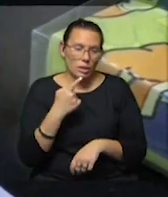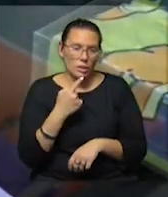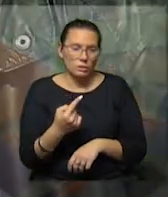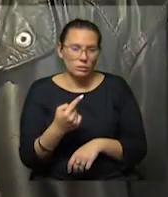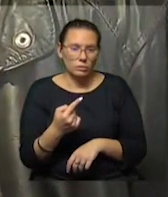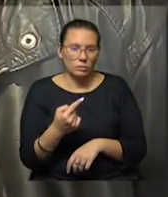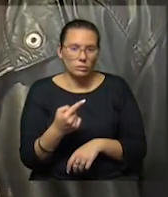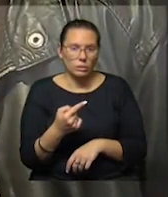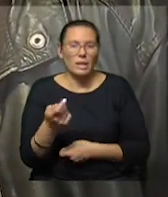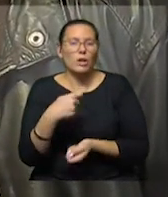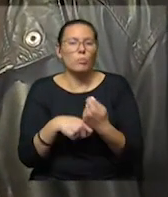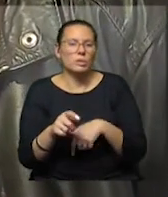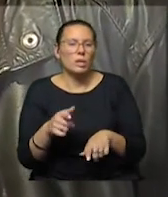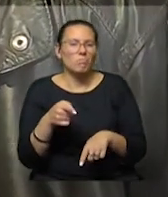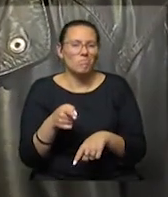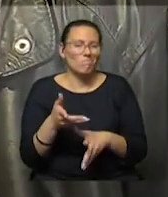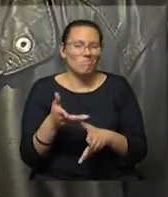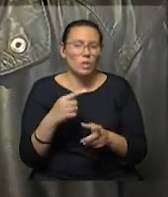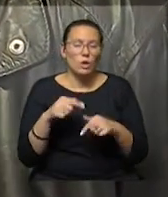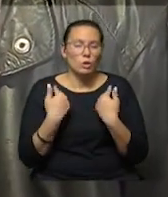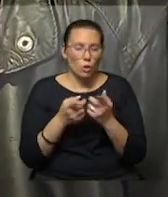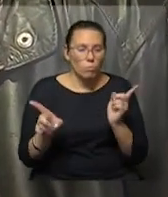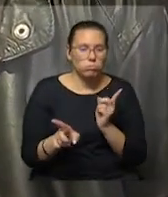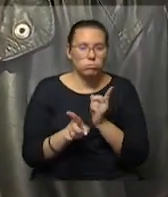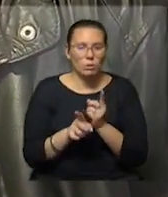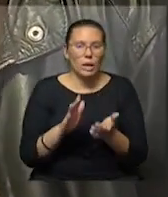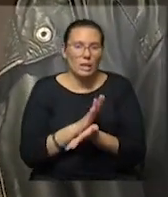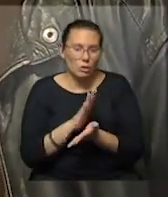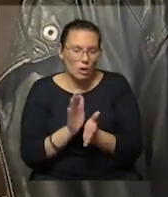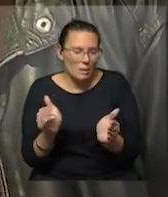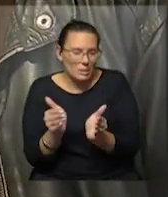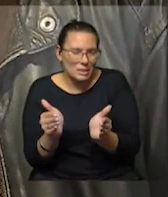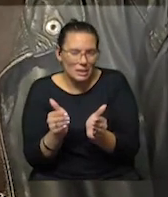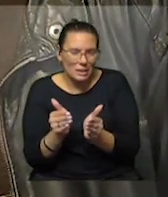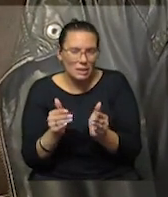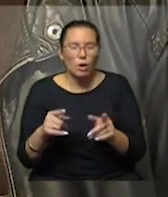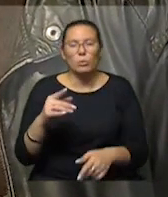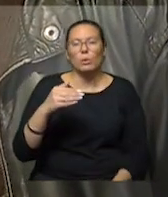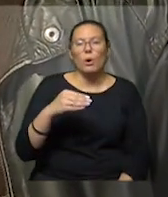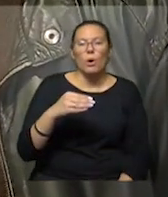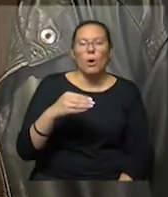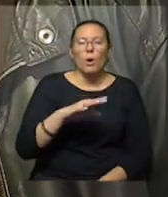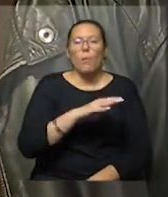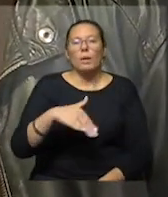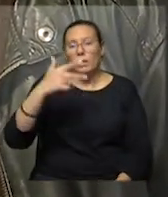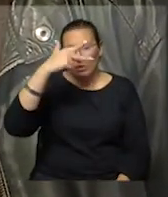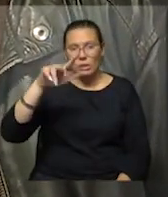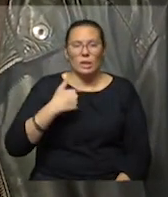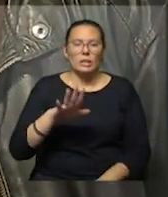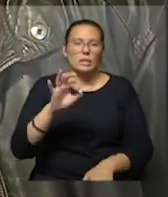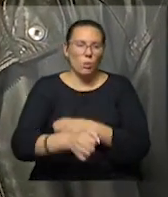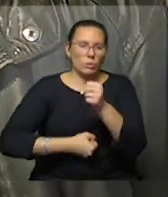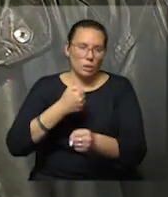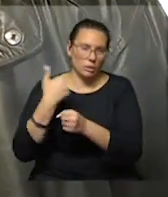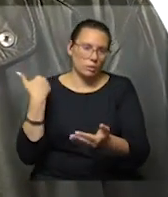recién en el mainstream comercial digamos este donde todos vamos a coincidir editoriales muy chicas junto a banda Oriental que tiene 50 años Contame un